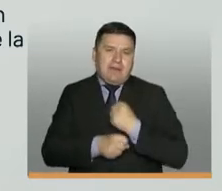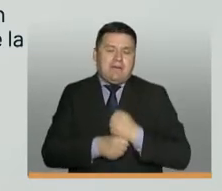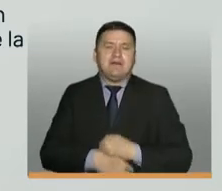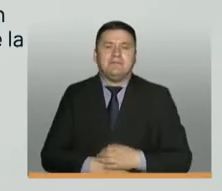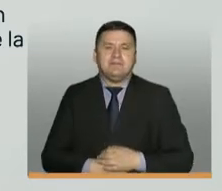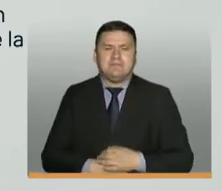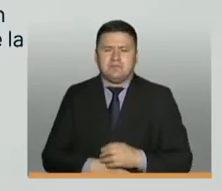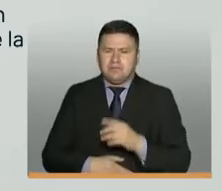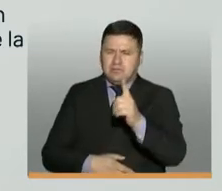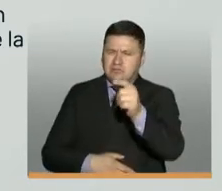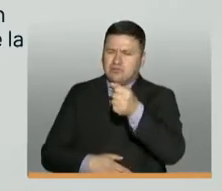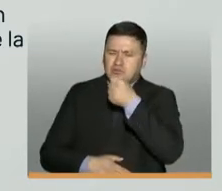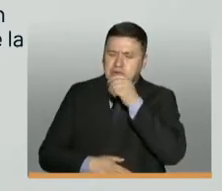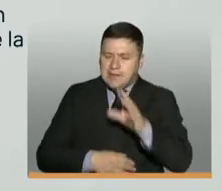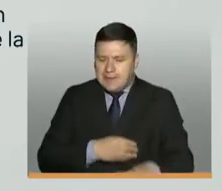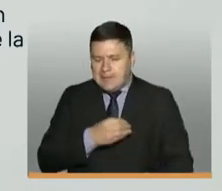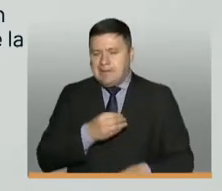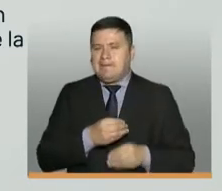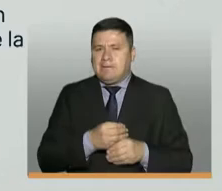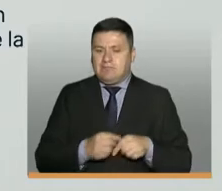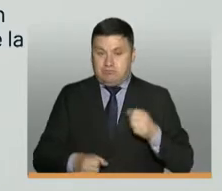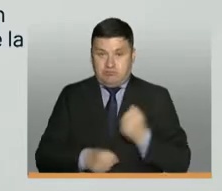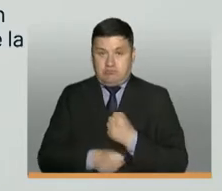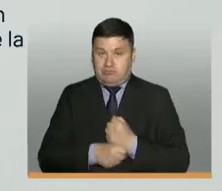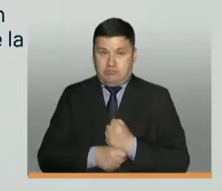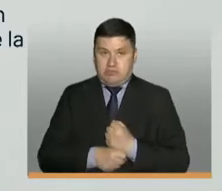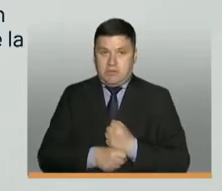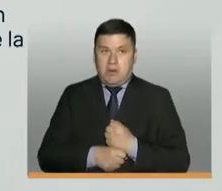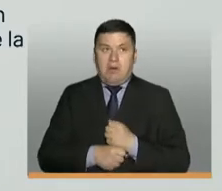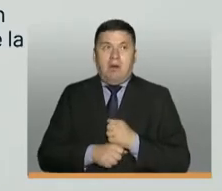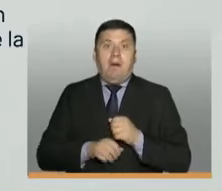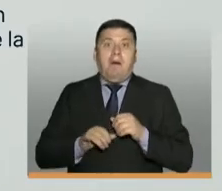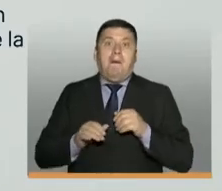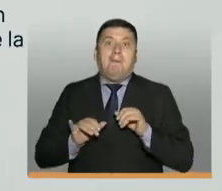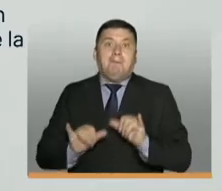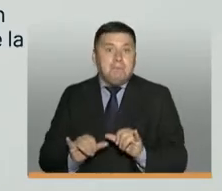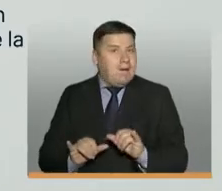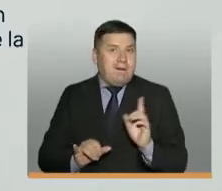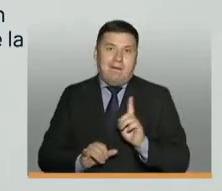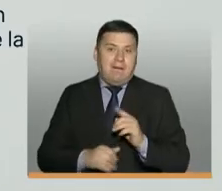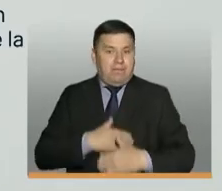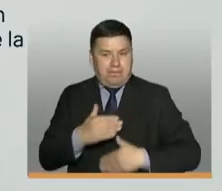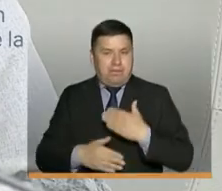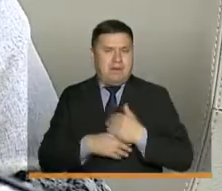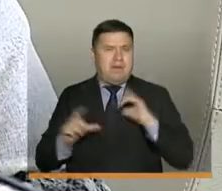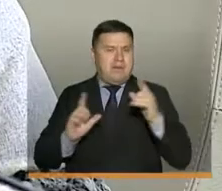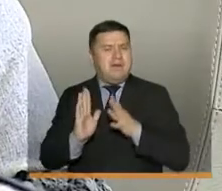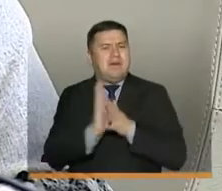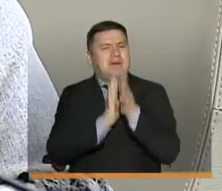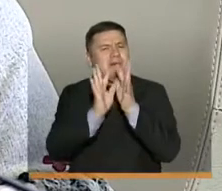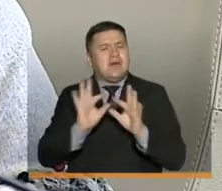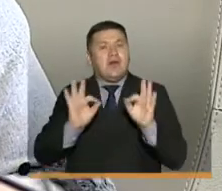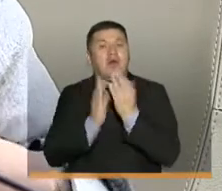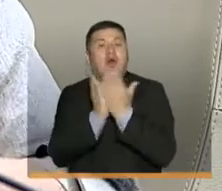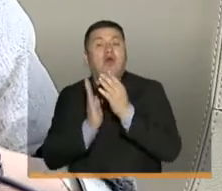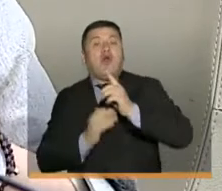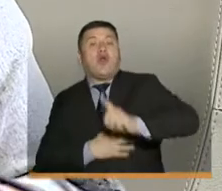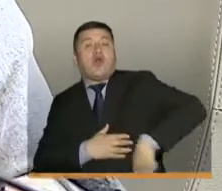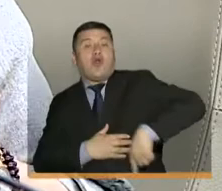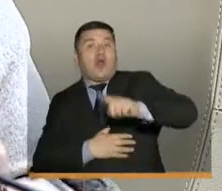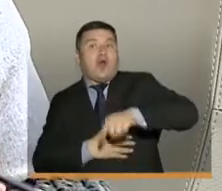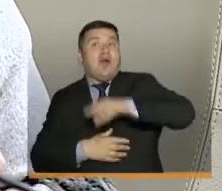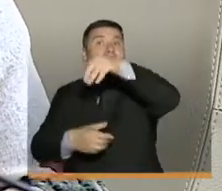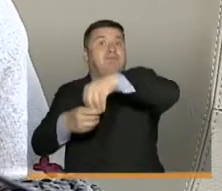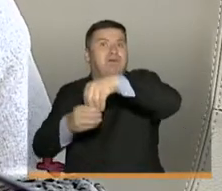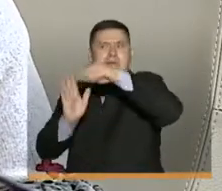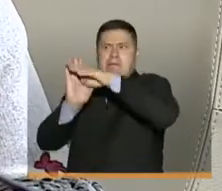hay una noticia adicional, presidente, porque este trabajo no puede cesar. Hemos hablado en este programa, lo importante es que los colegios vayan preparando